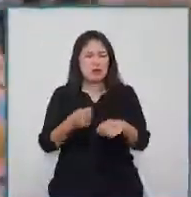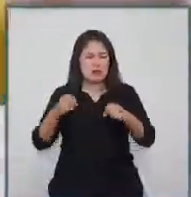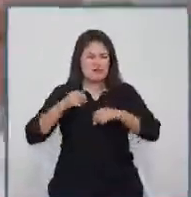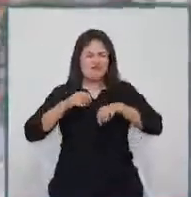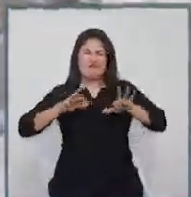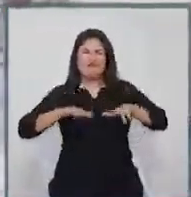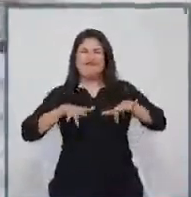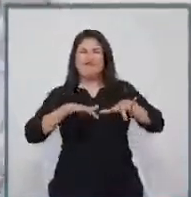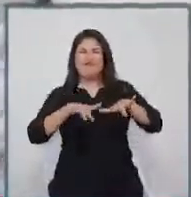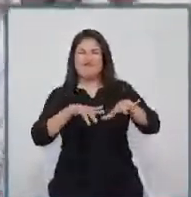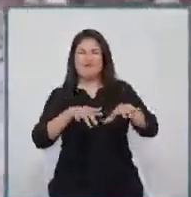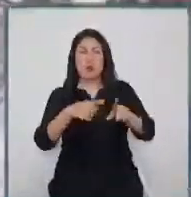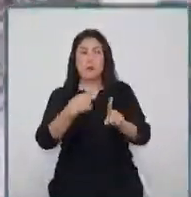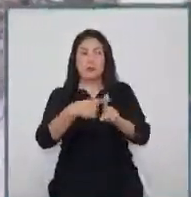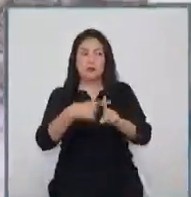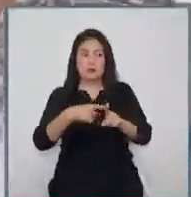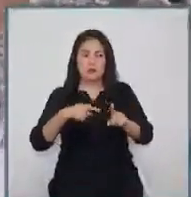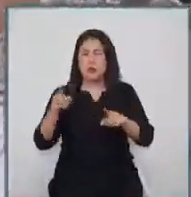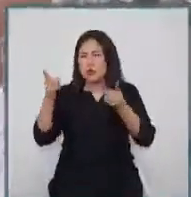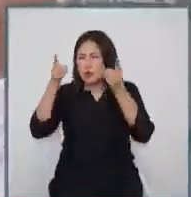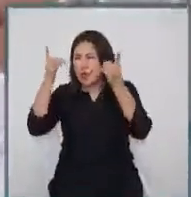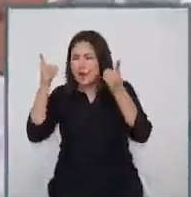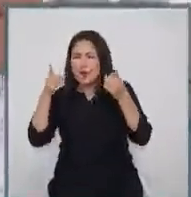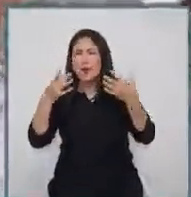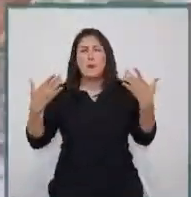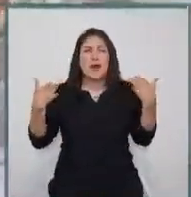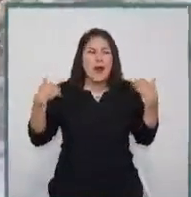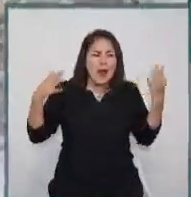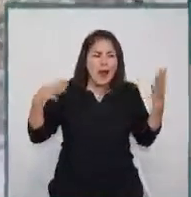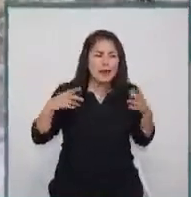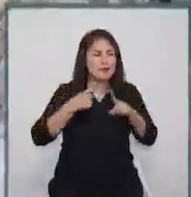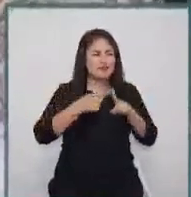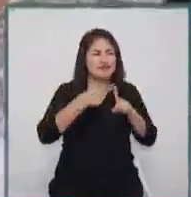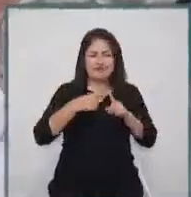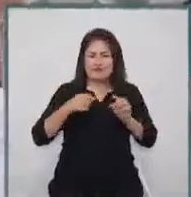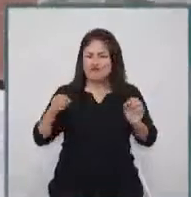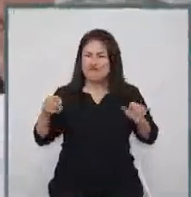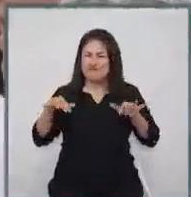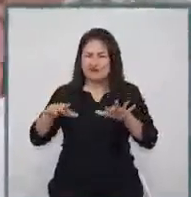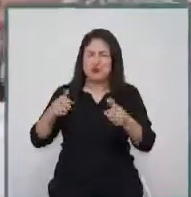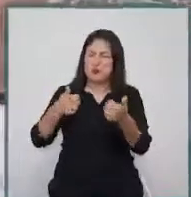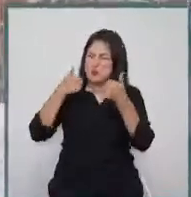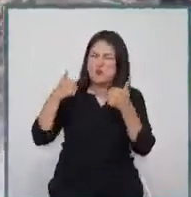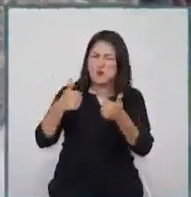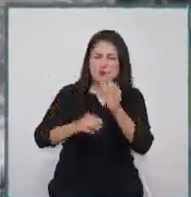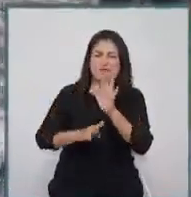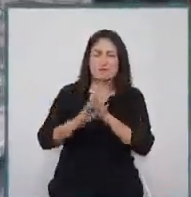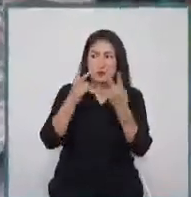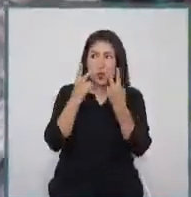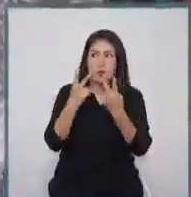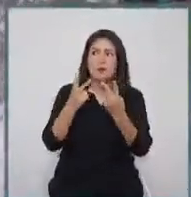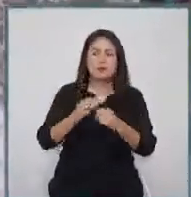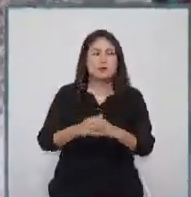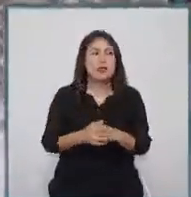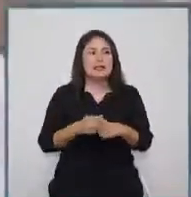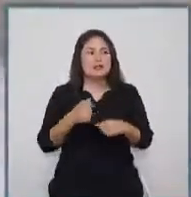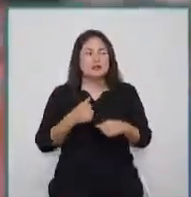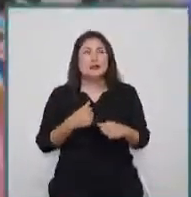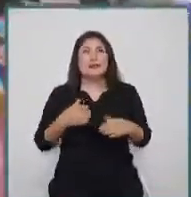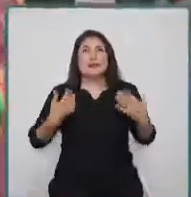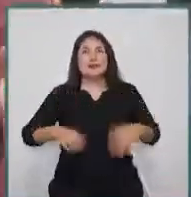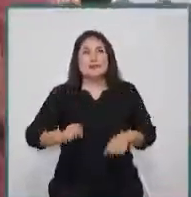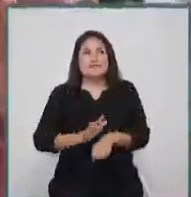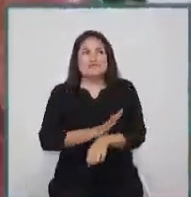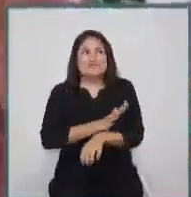que les dejo las mejores energías, así. Para los diablitos, para el angelito, bastantes energías porque lo van a hacer recontra bien. Yo los voy a